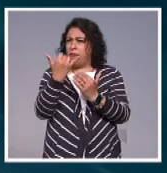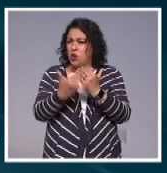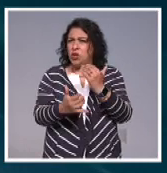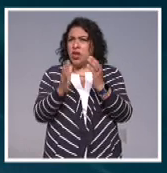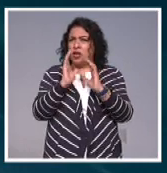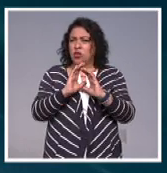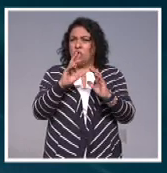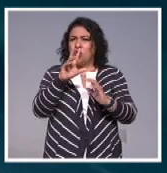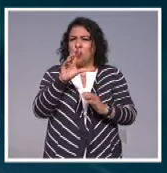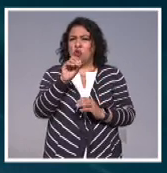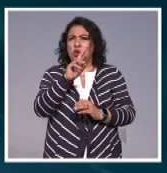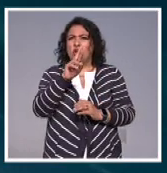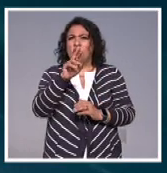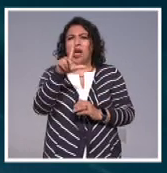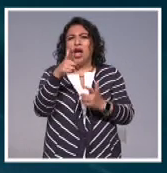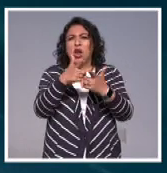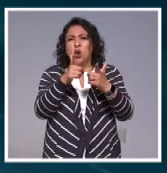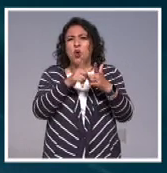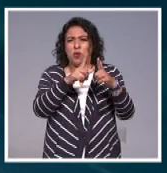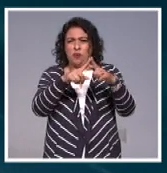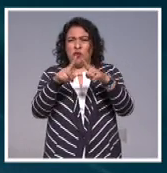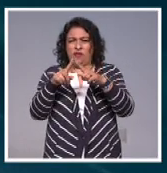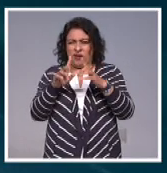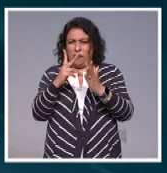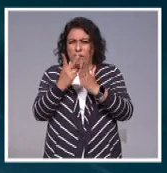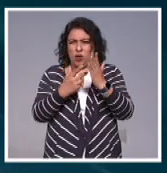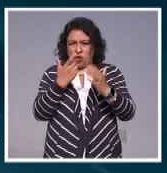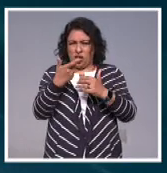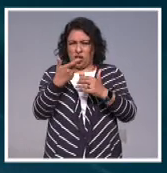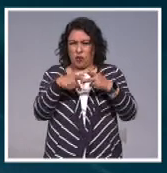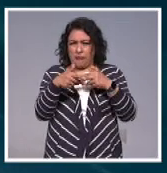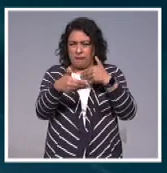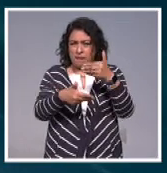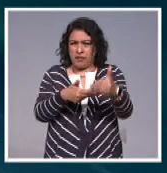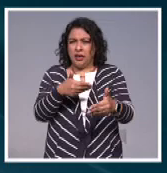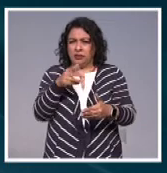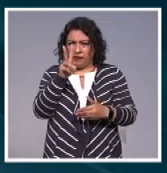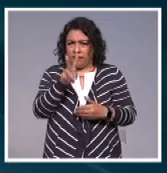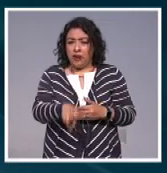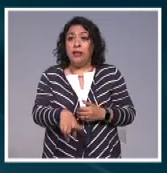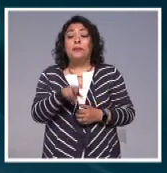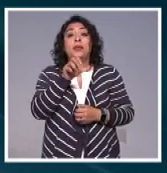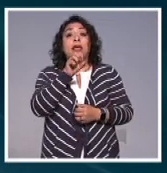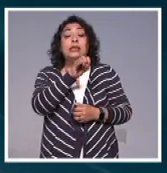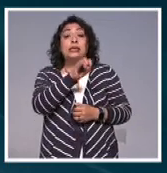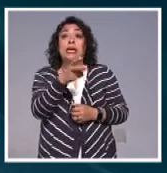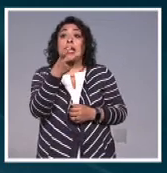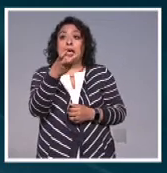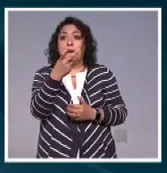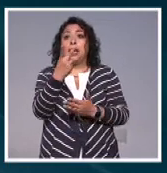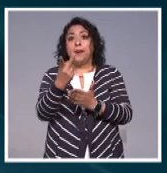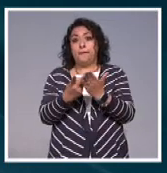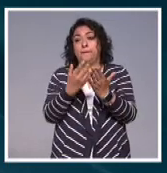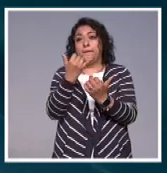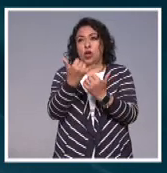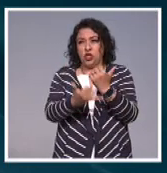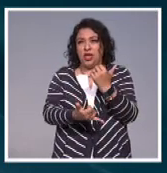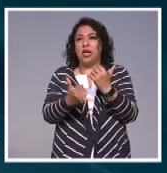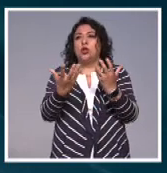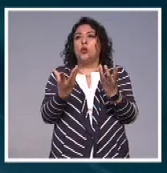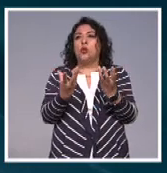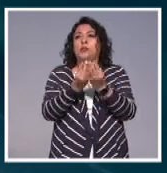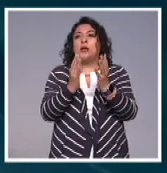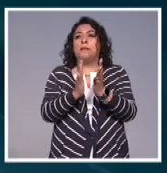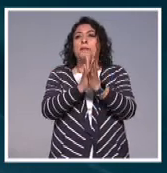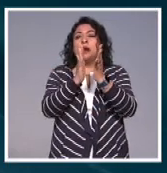coral con una serie de agrupaciones corales, un proyecto en marcha, ¿cierto? Sí, esto es un proyecto que